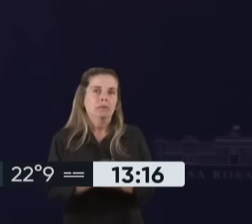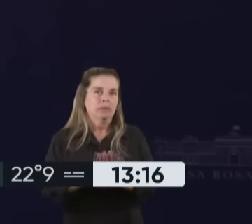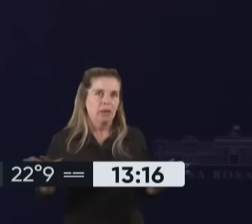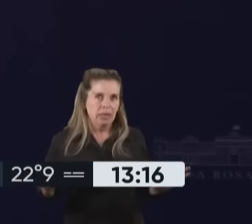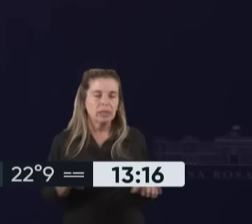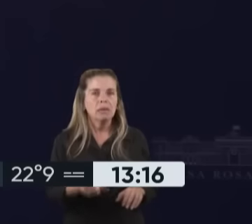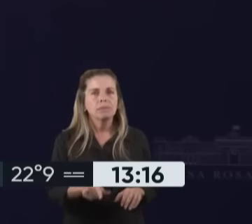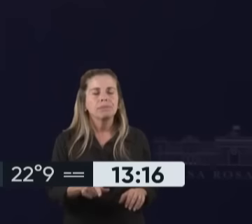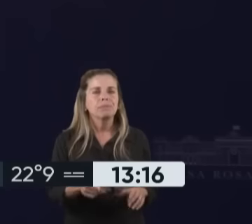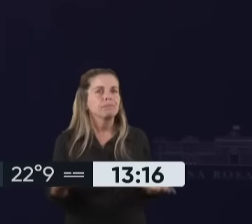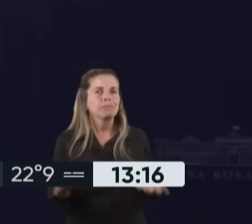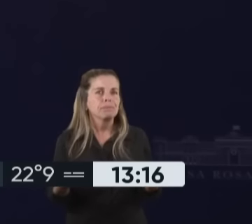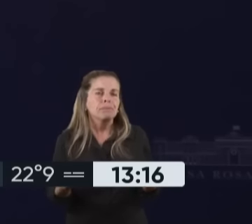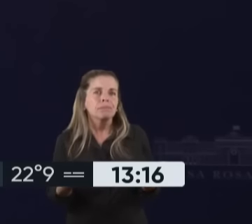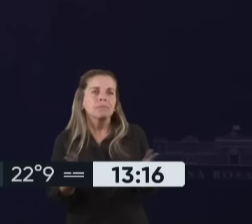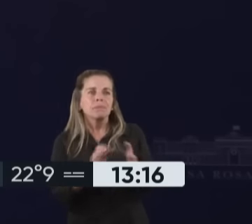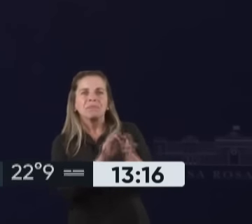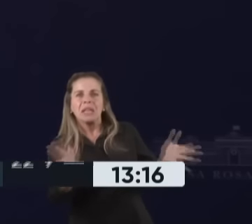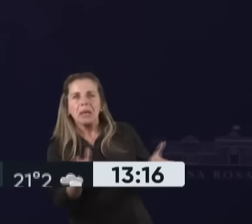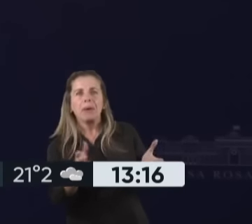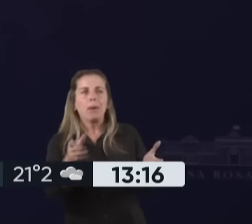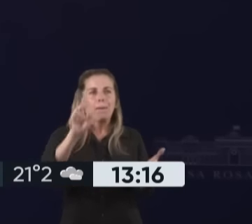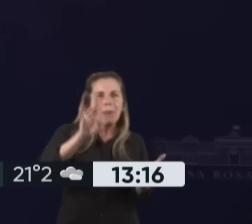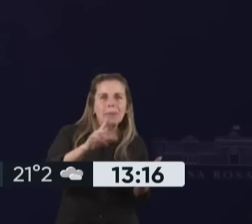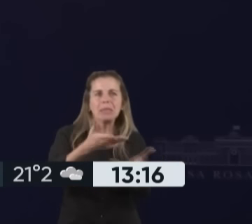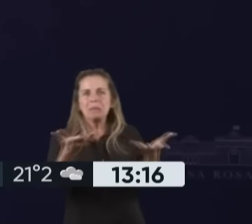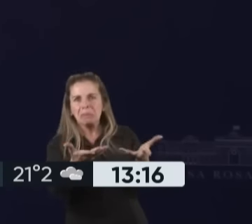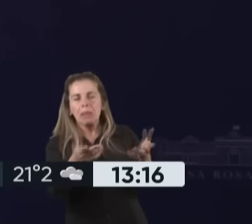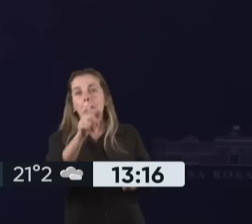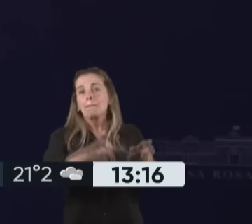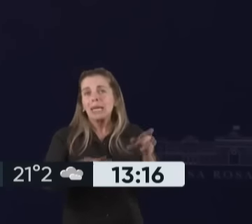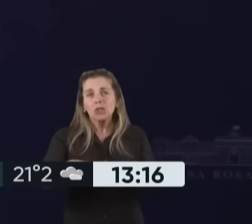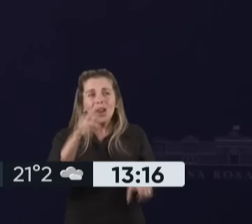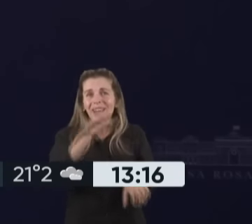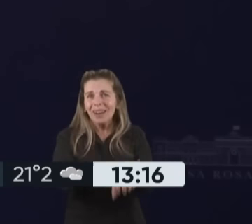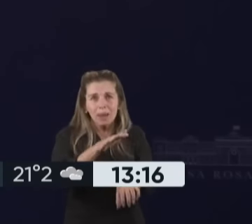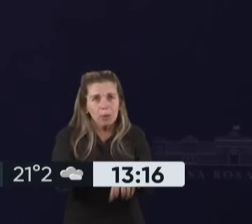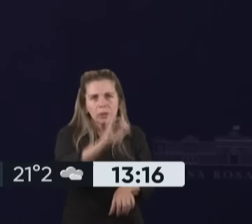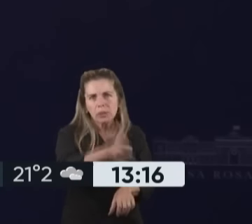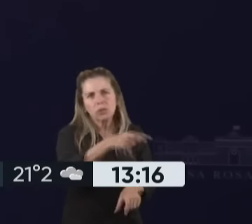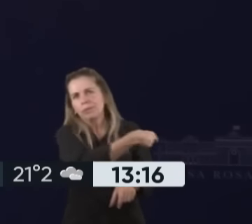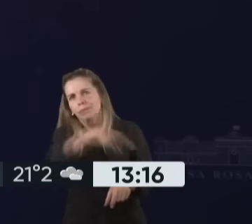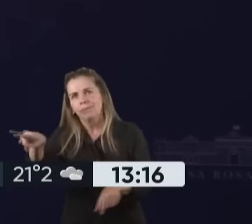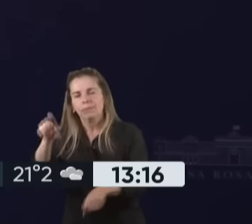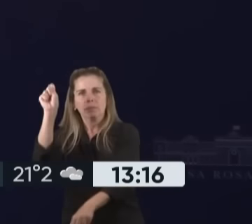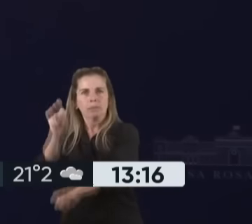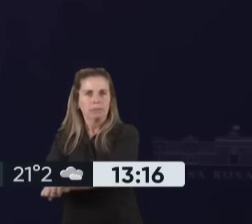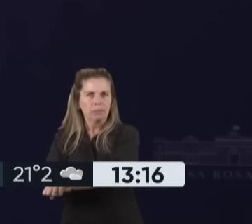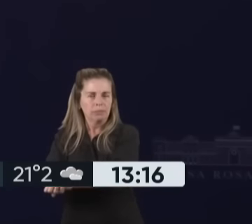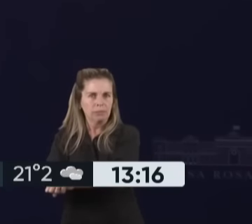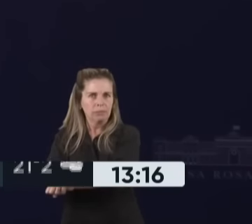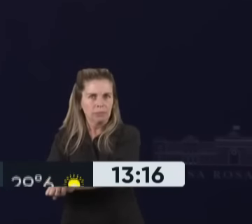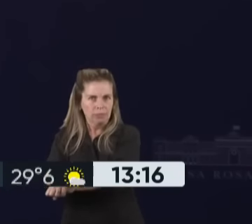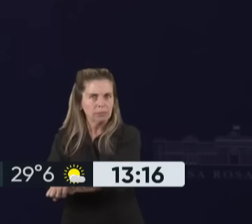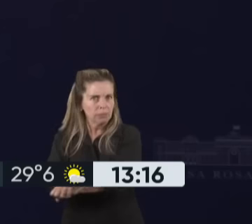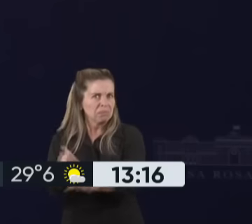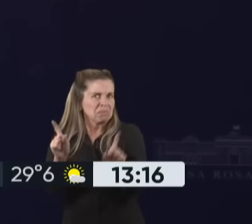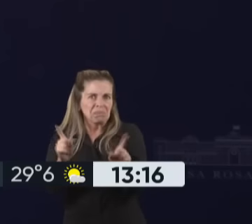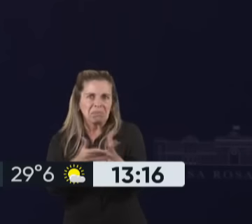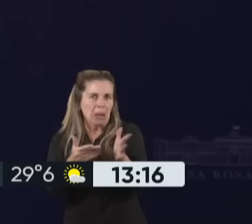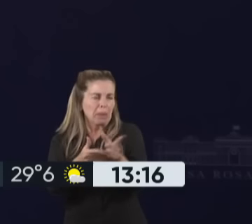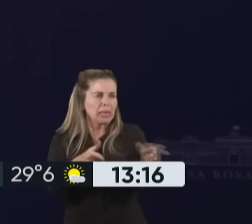habrá contemplaciones contra los que atentan contra la vida, la libertad y la propiedad. Serán juzgados por sus acciones y condenados de forma proporcional